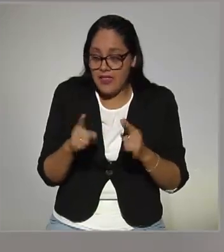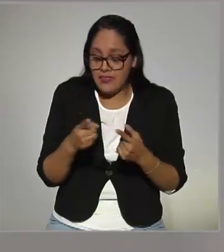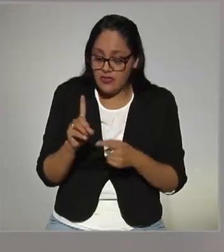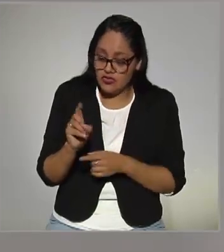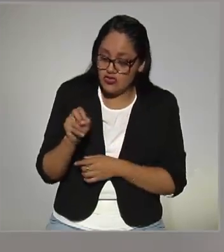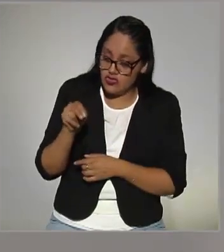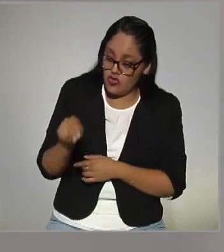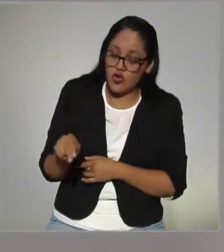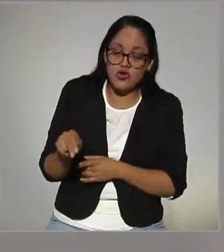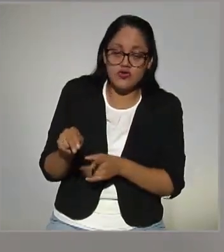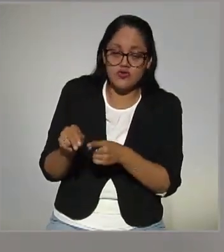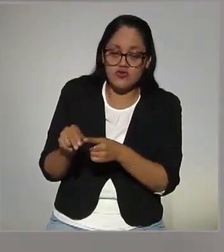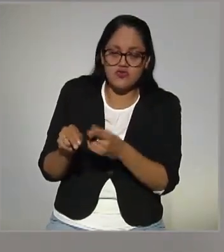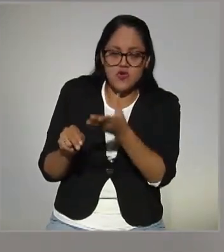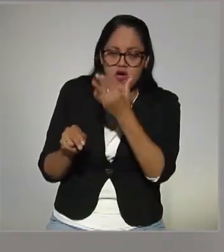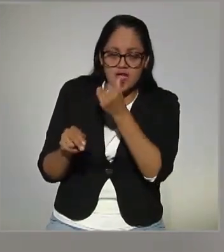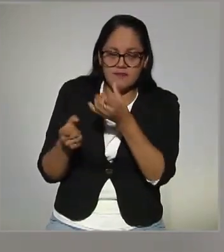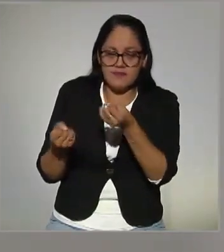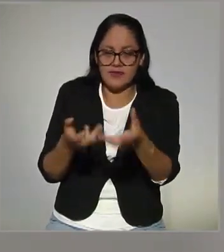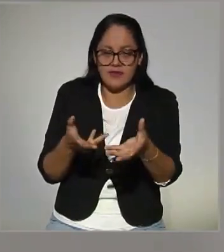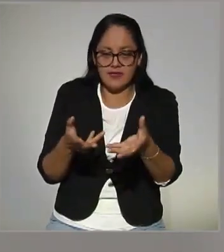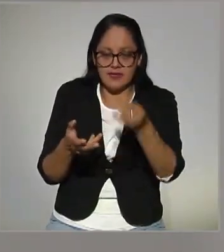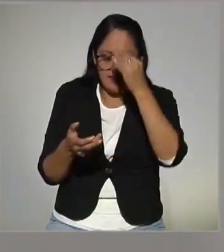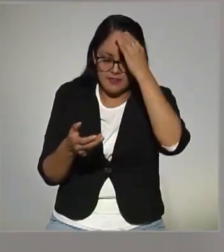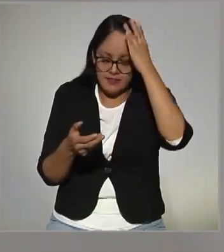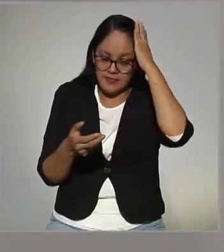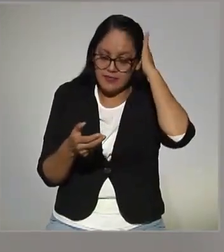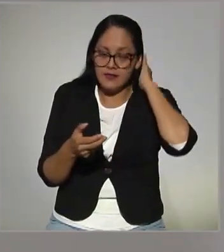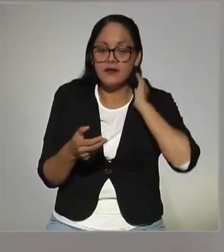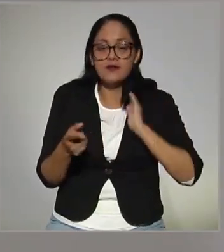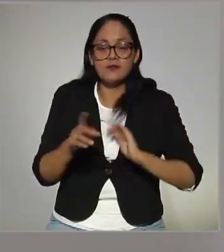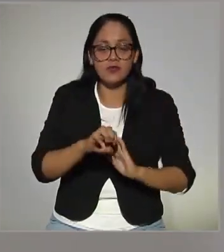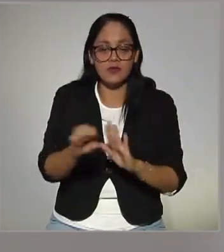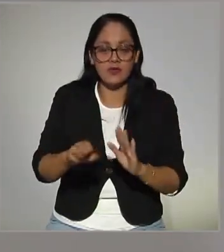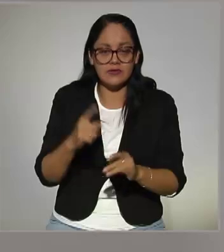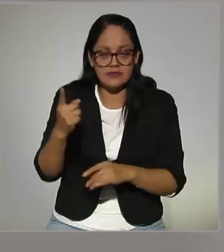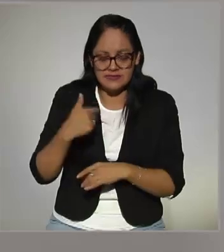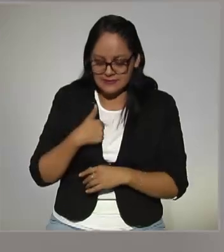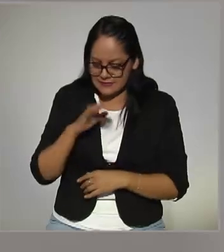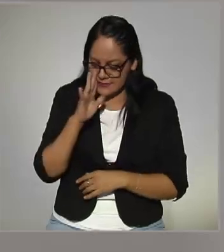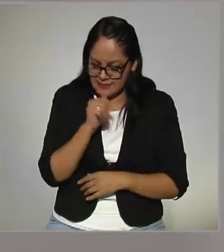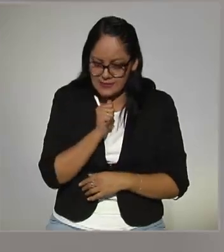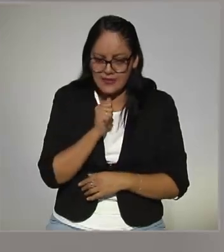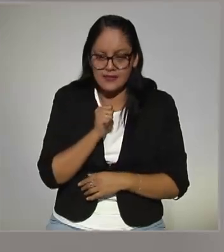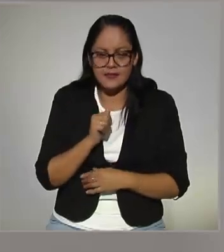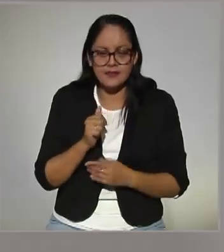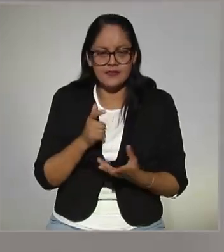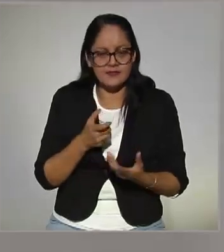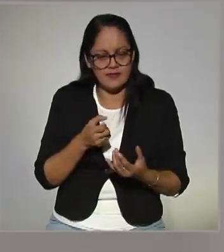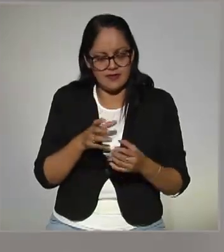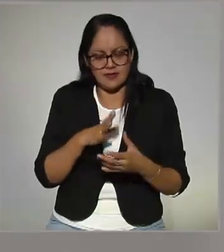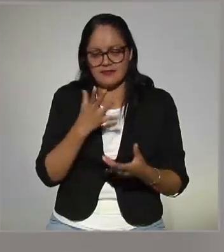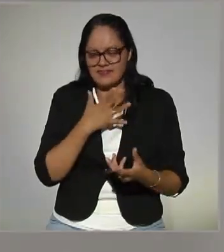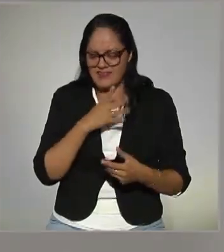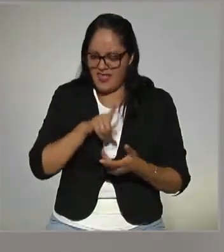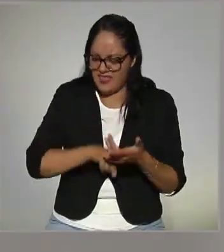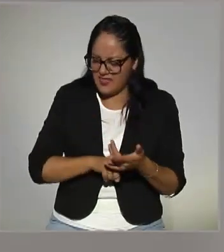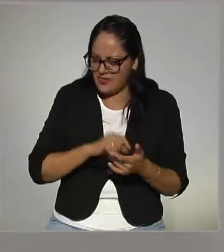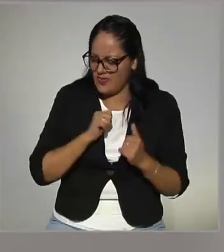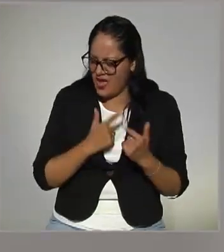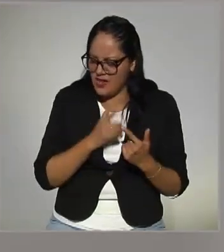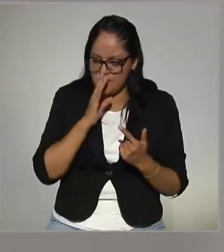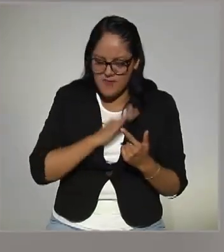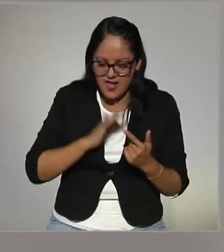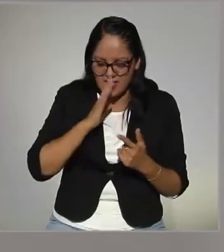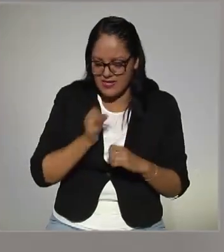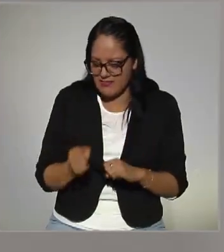dar. Entonces, eso es como también algo a descubrir, o sea, cuando uno está en ese estado de no poder soltar, dicen, ¿no? Es que no puedo soltar, ¿no?